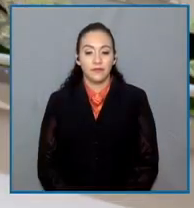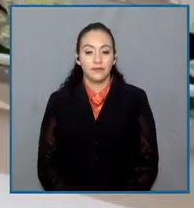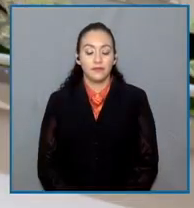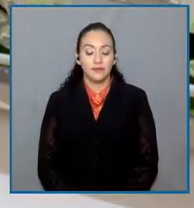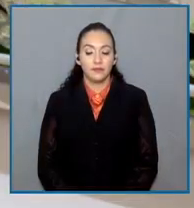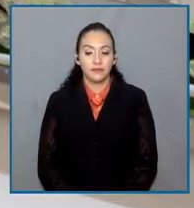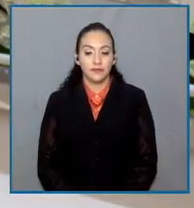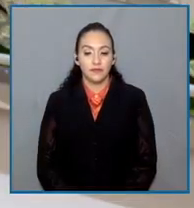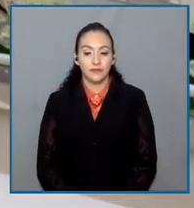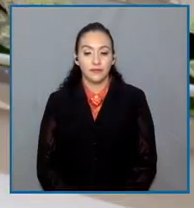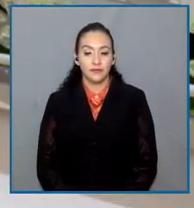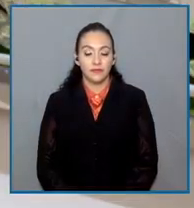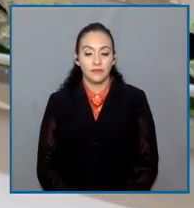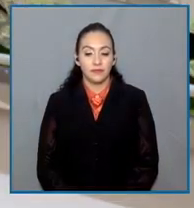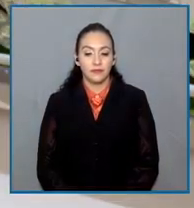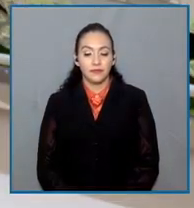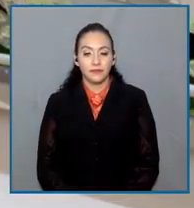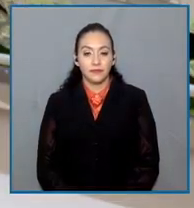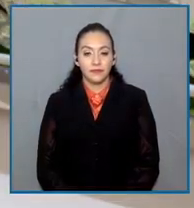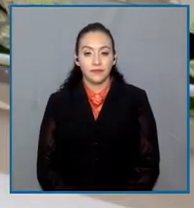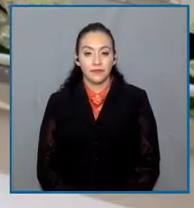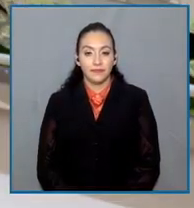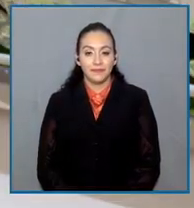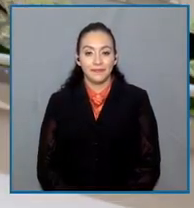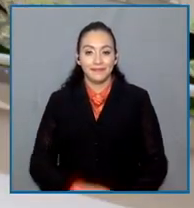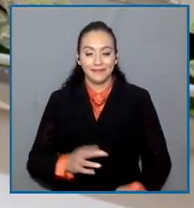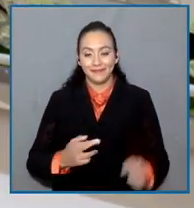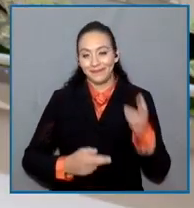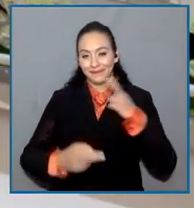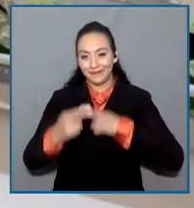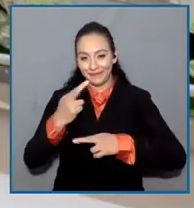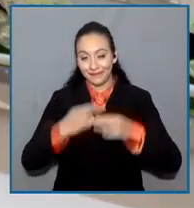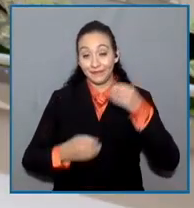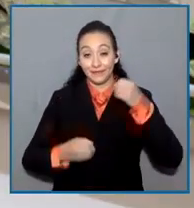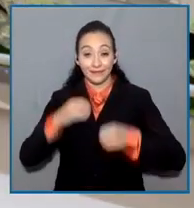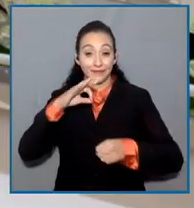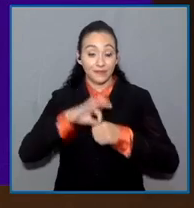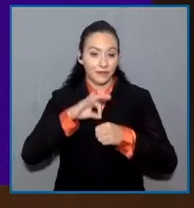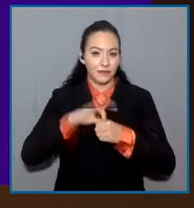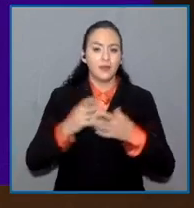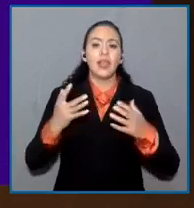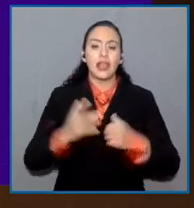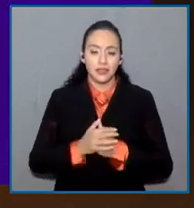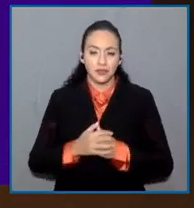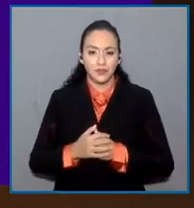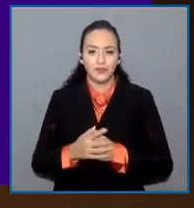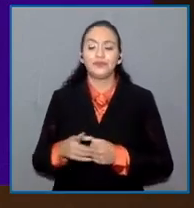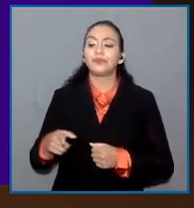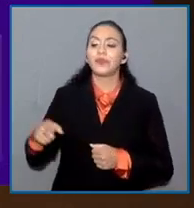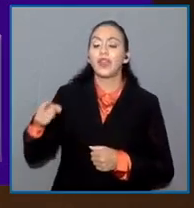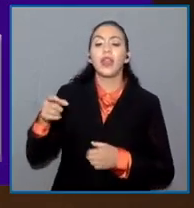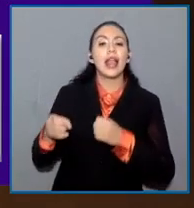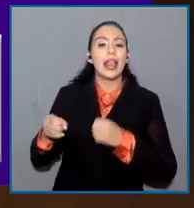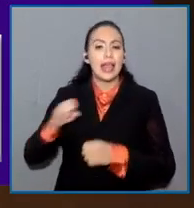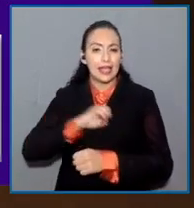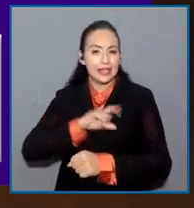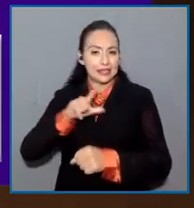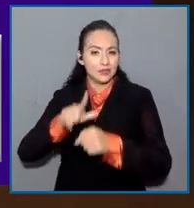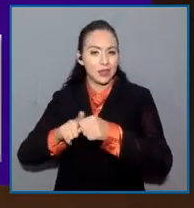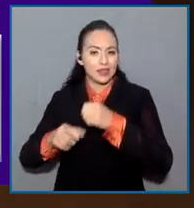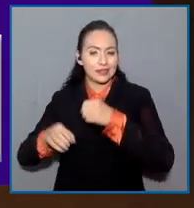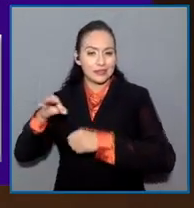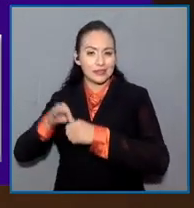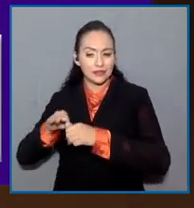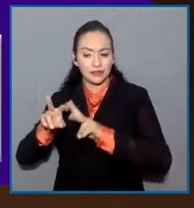Por unanimidad, la Sala Superior del Tribunal Electoral revocó la resolución de la Sala Regional Especializada que determinó que Lili